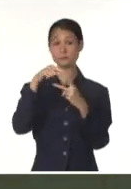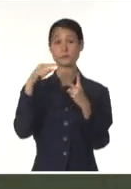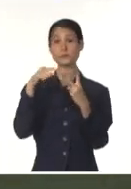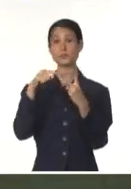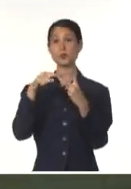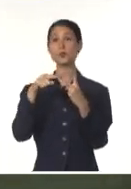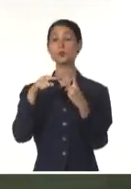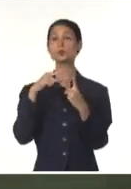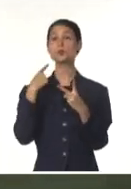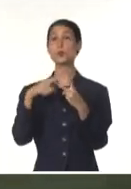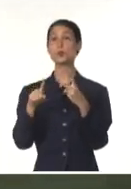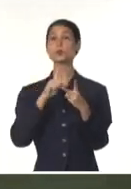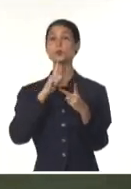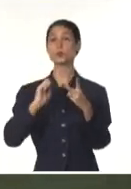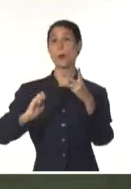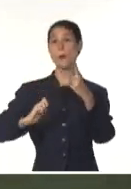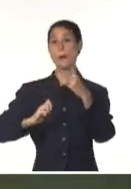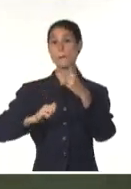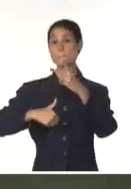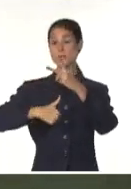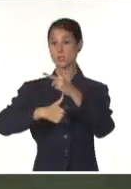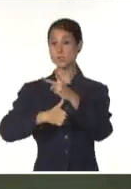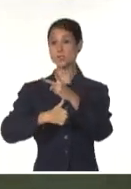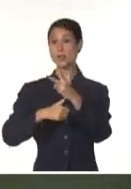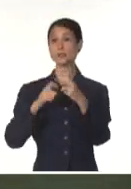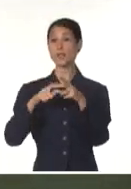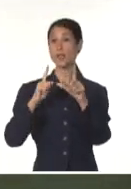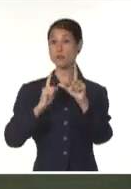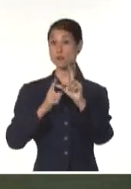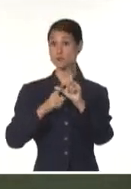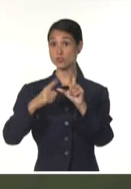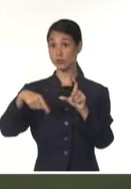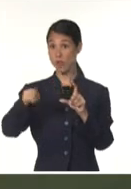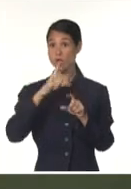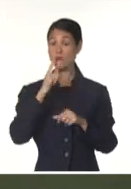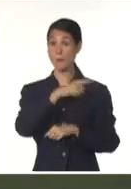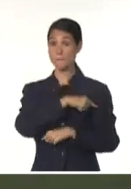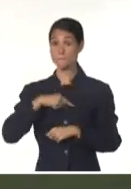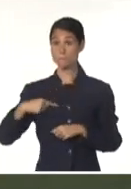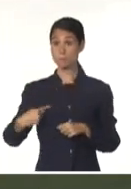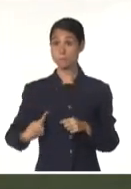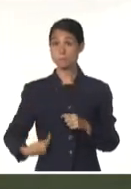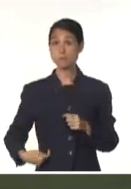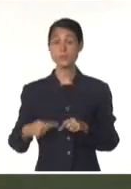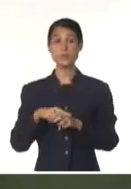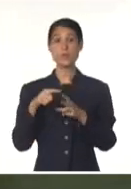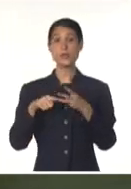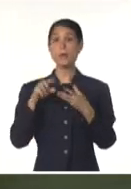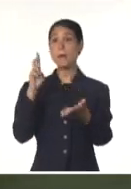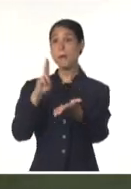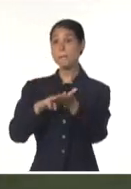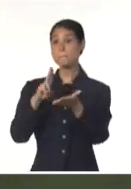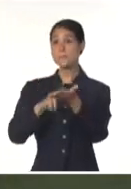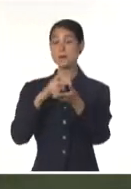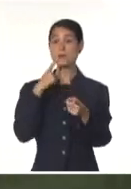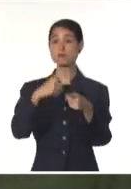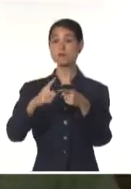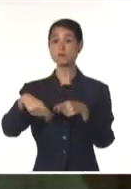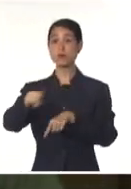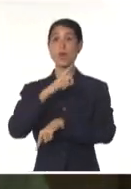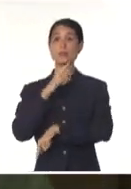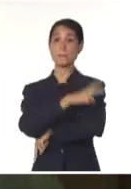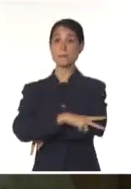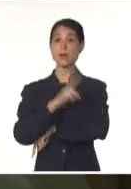Comunista de China, Xi Jinping, también con los líderes de las delegaciones de Vietnam y de otros